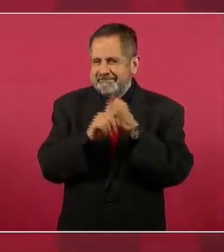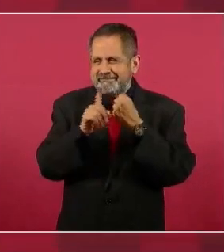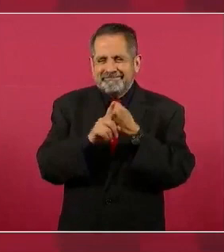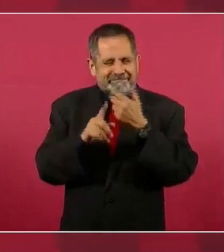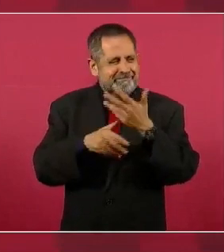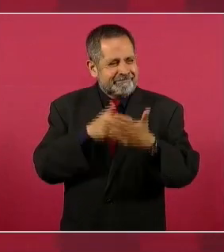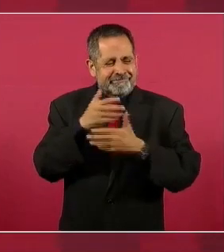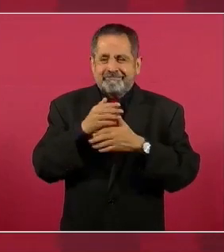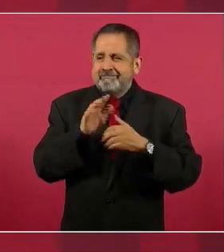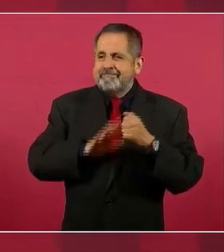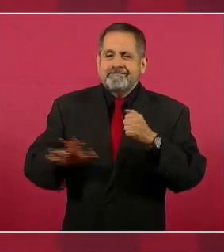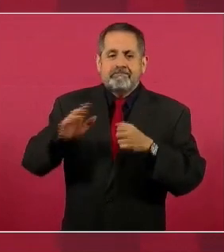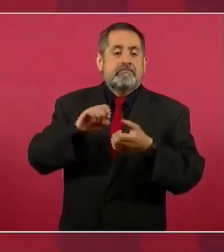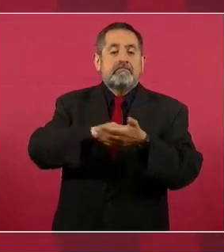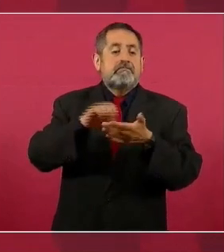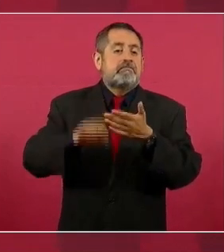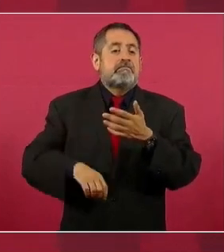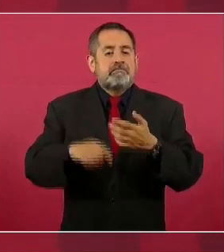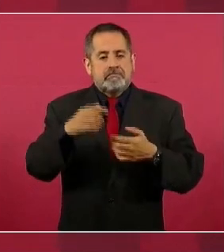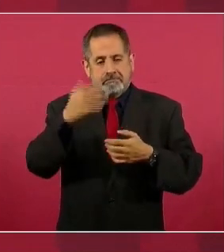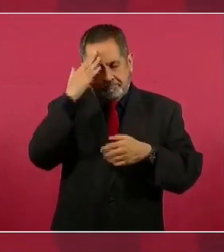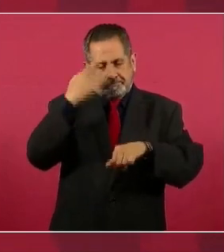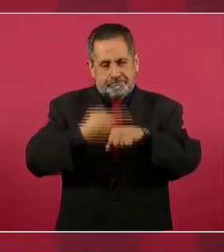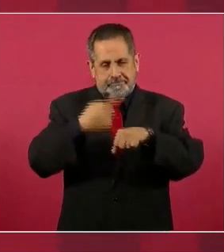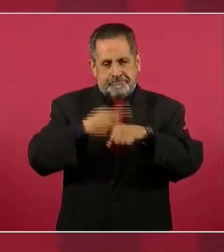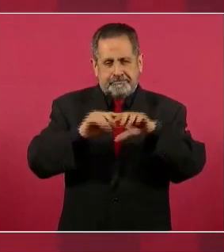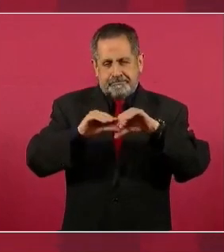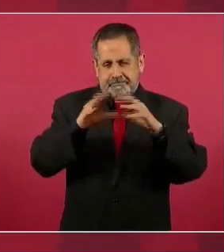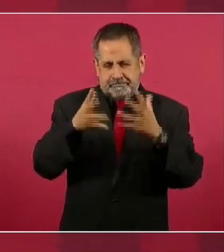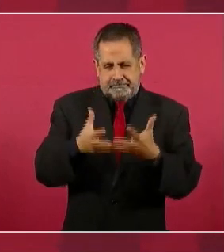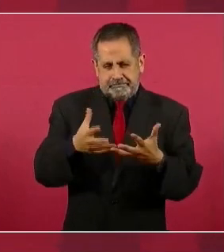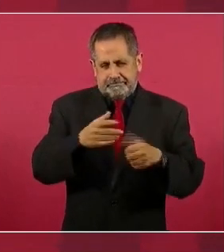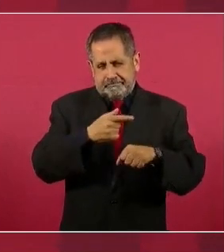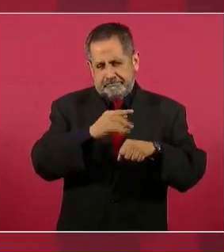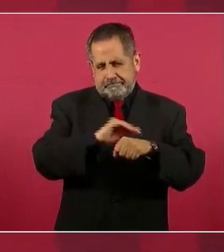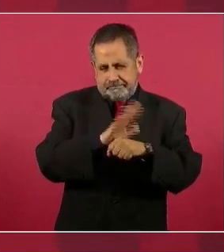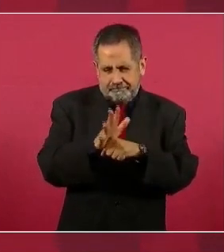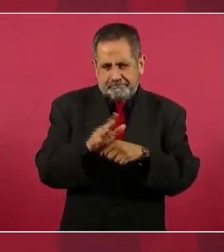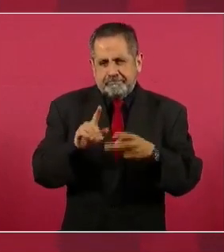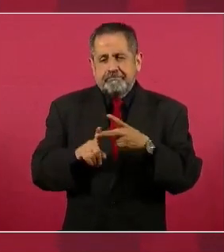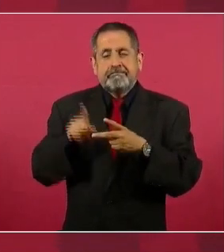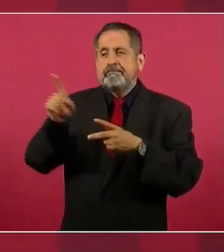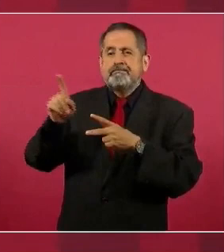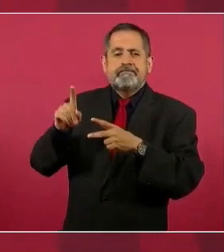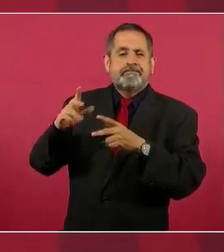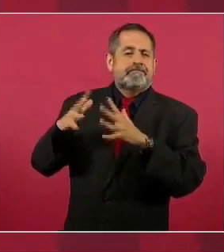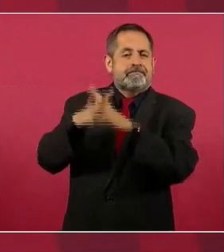calamidades como la pandemia, los efectos de la guerra